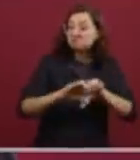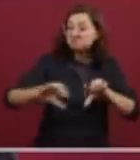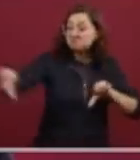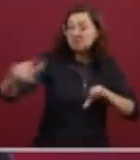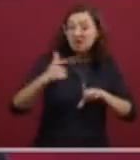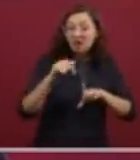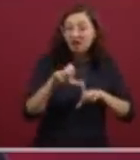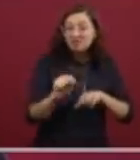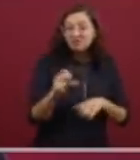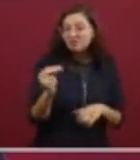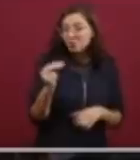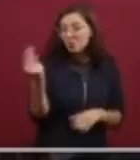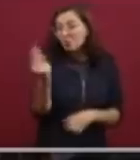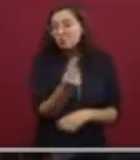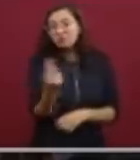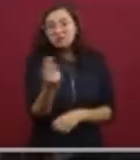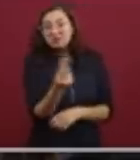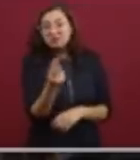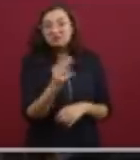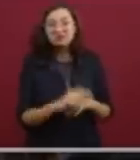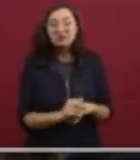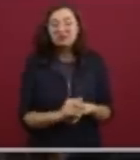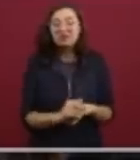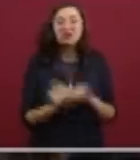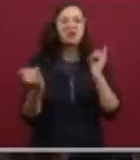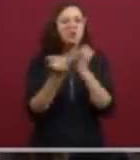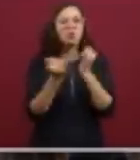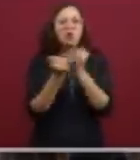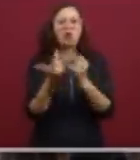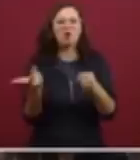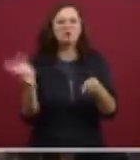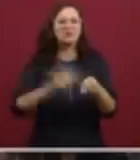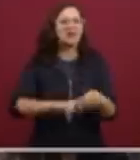Es como la construcción de los hospitales por todos lados,